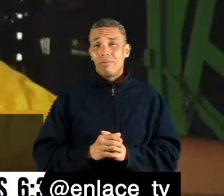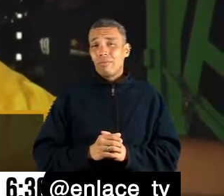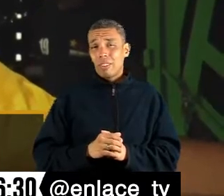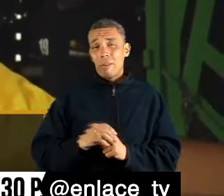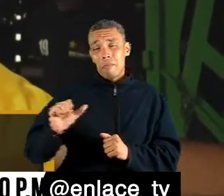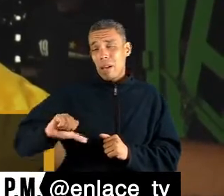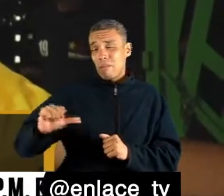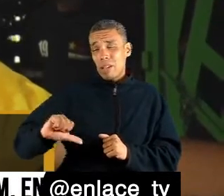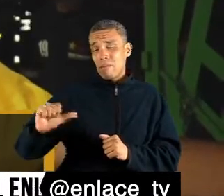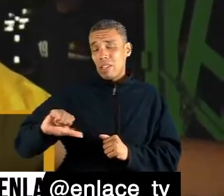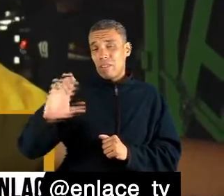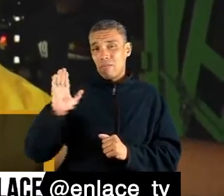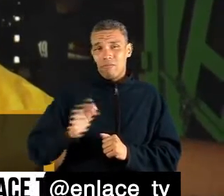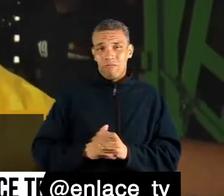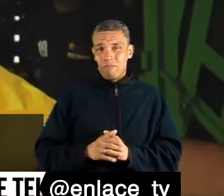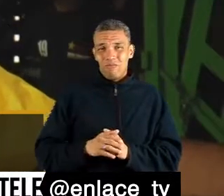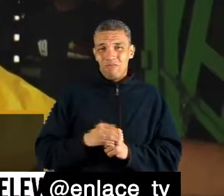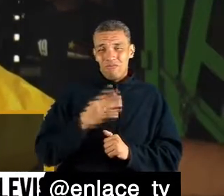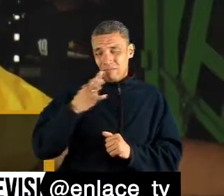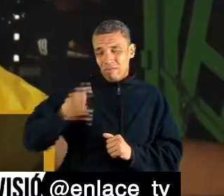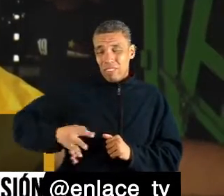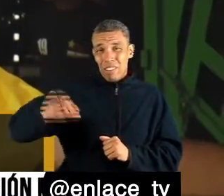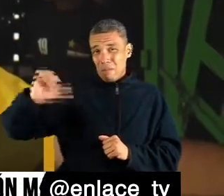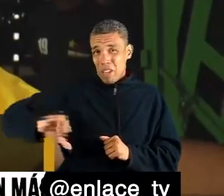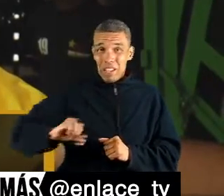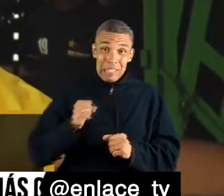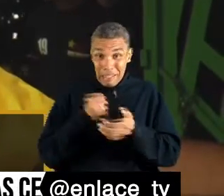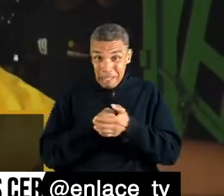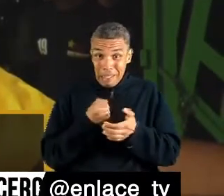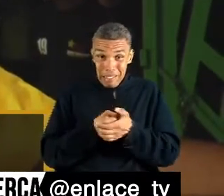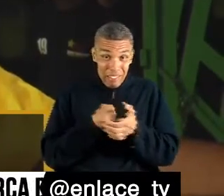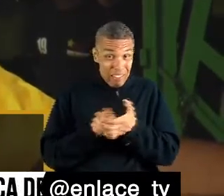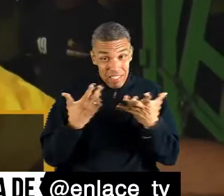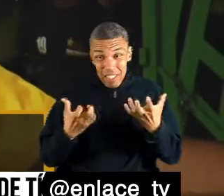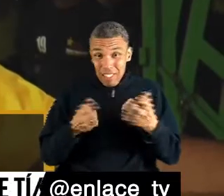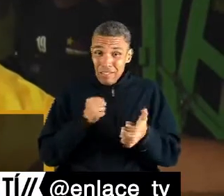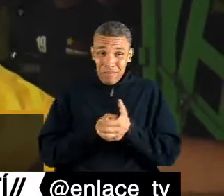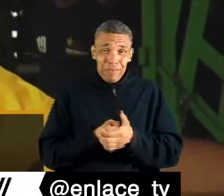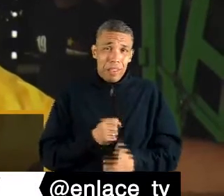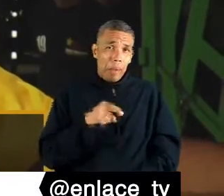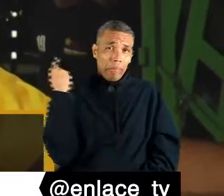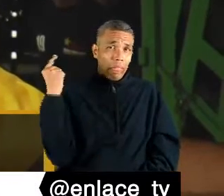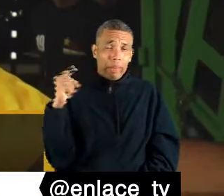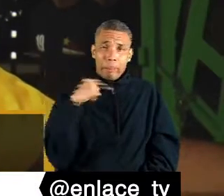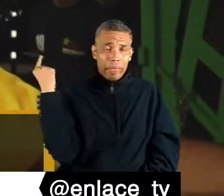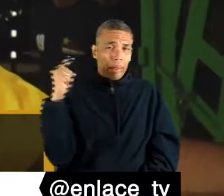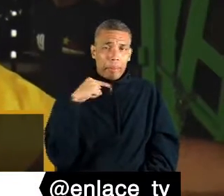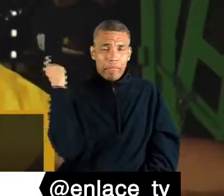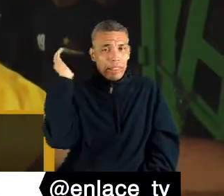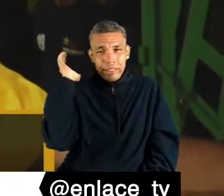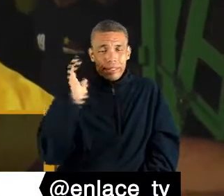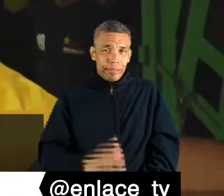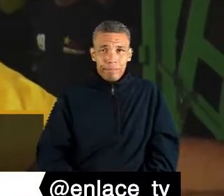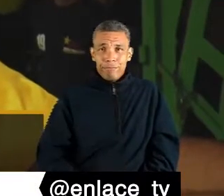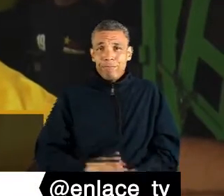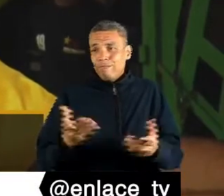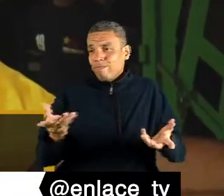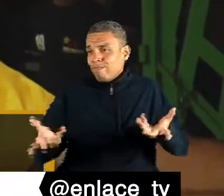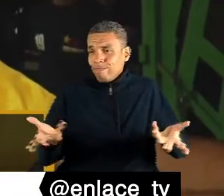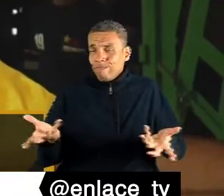Se intentó por todos lados, yo creo que se intentó, pero no de la mejor manera porque bueno, no se